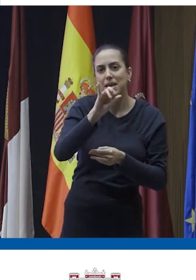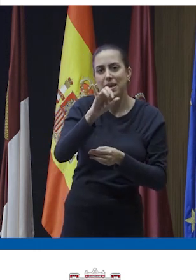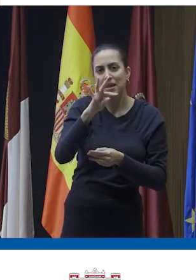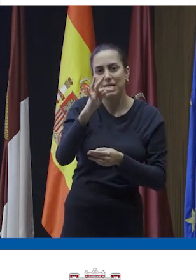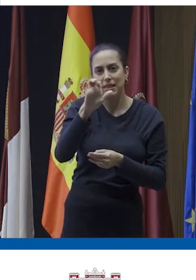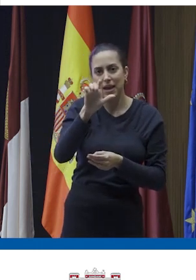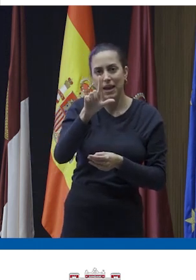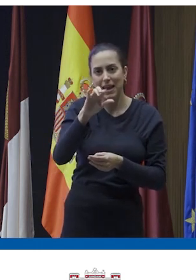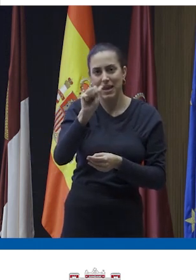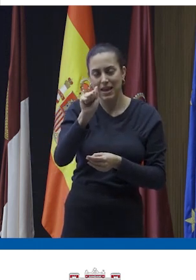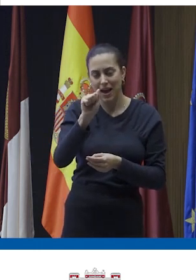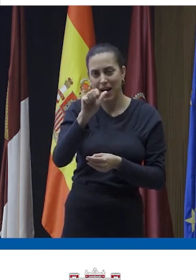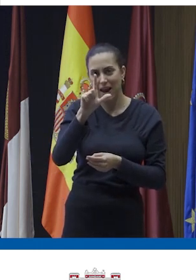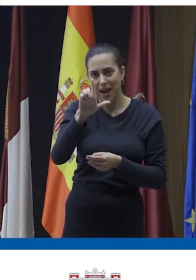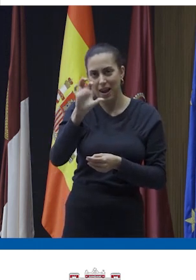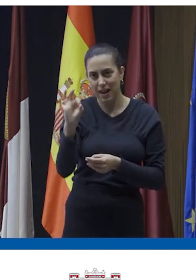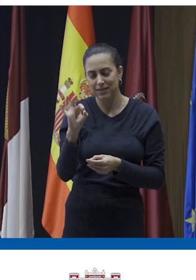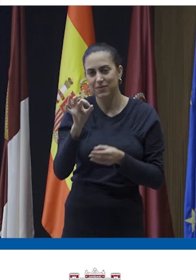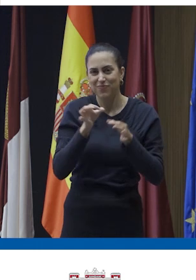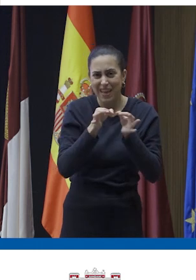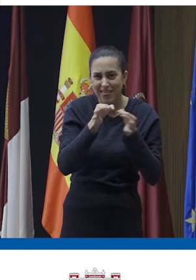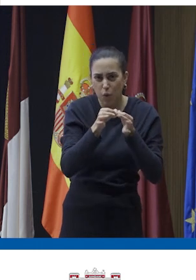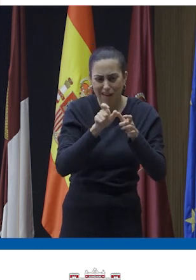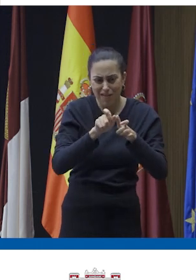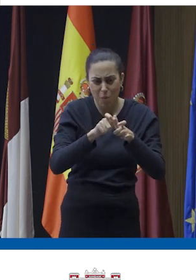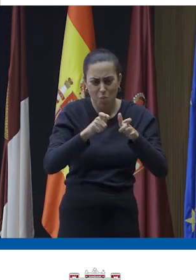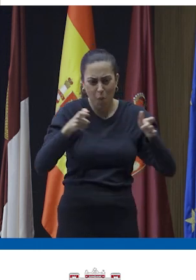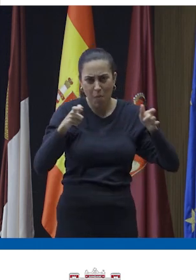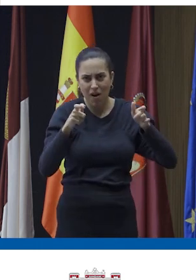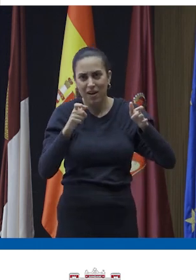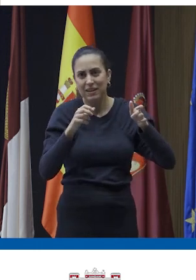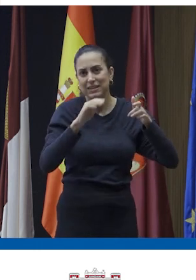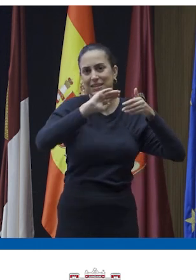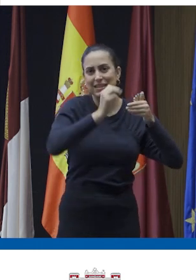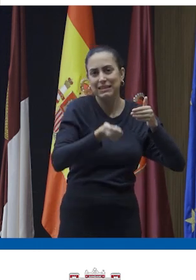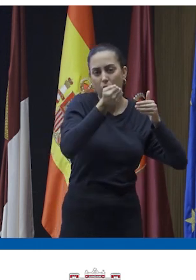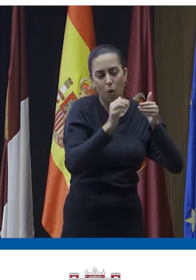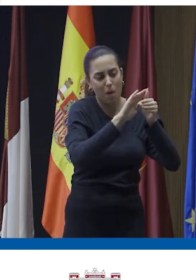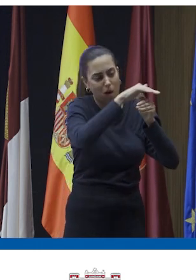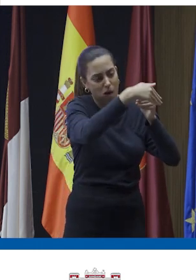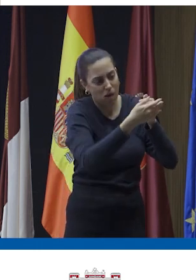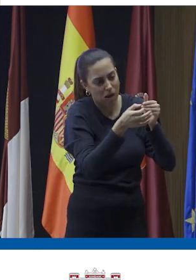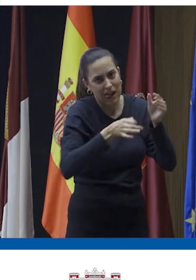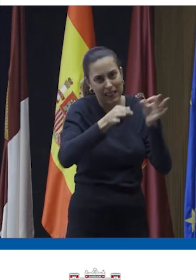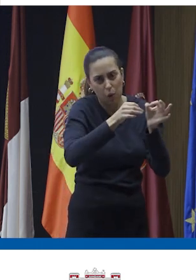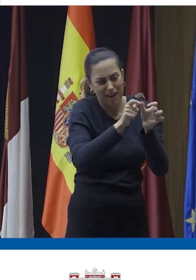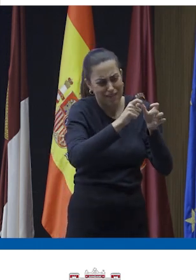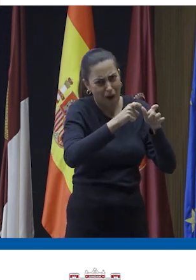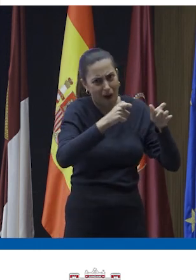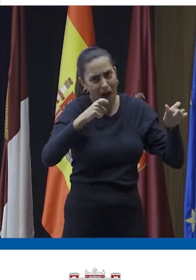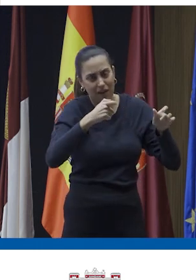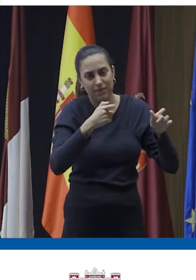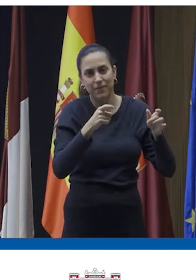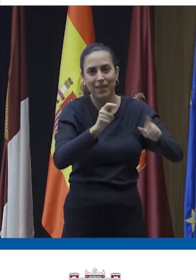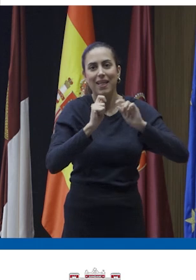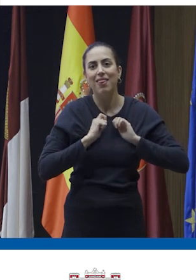células proliferan en la zona posterior del saco que nosotros no hemos tocado. Entonces, pues poquito a poco, pues estas células van generando un poquito